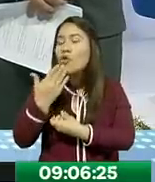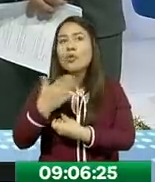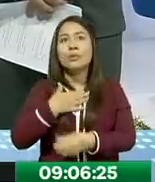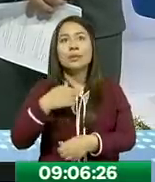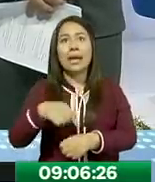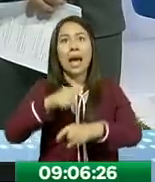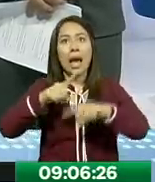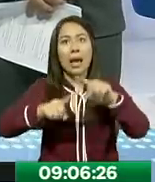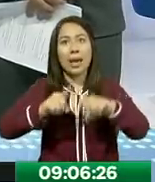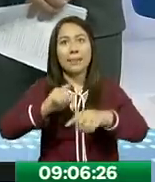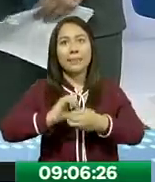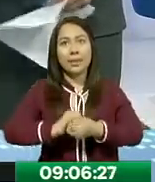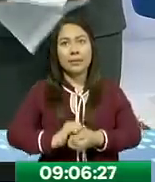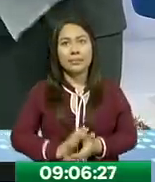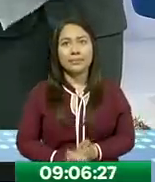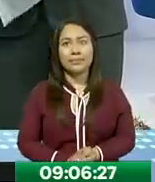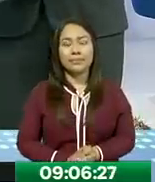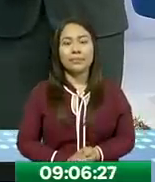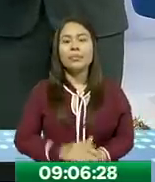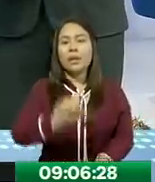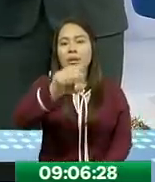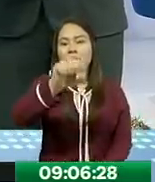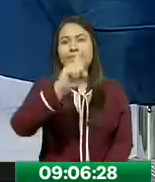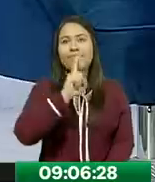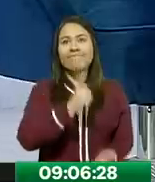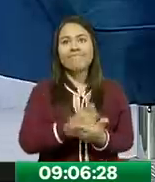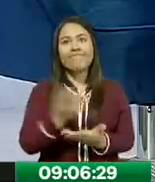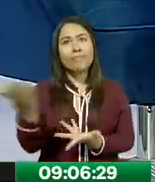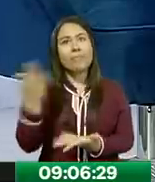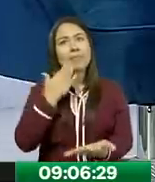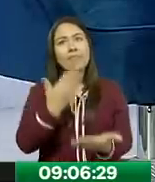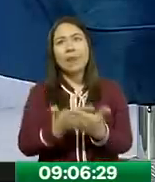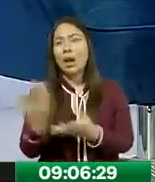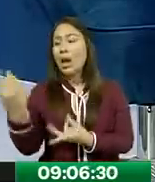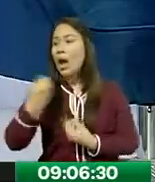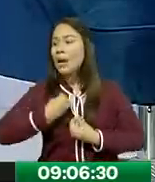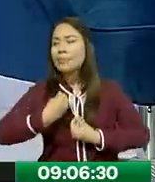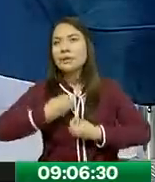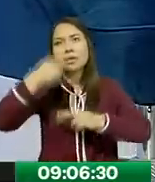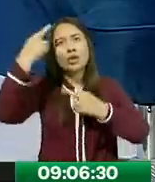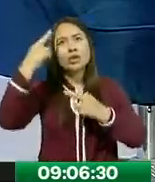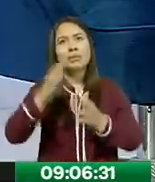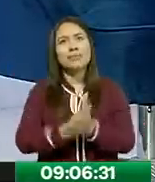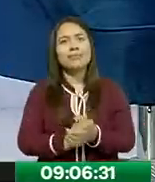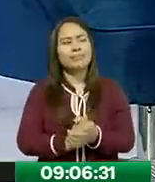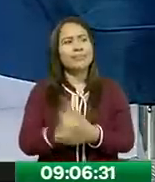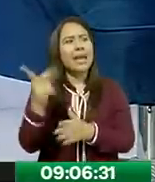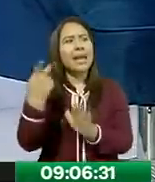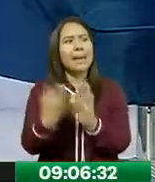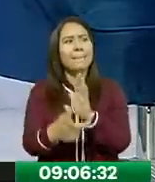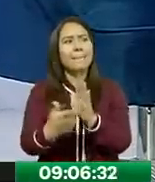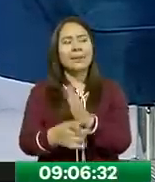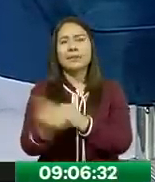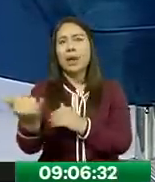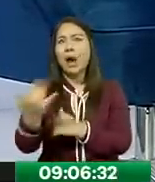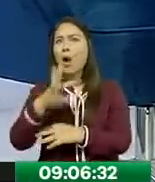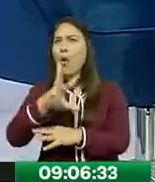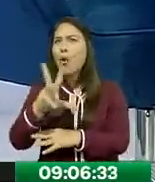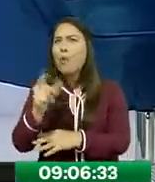Amigos, adelante. Muchísimas gracias, José, por tu completo informe a propósito de lo que está pasando, esto que